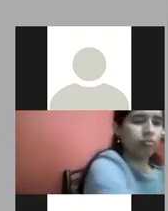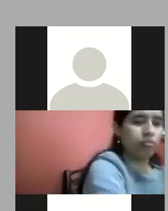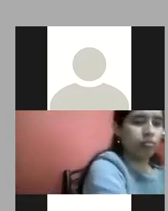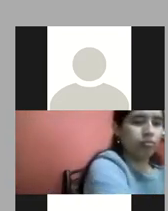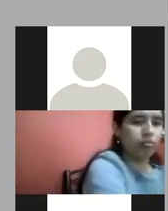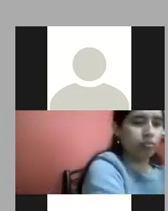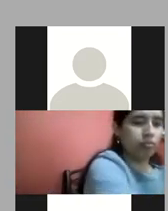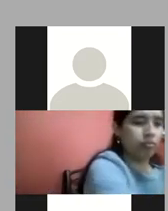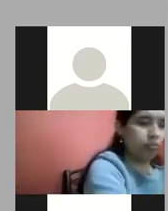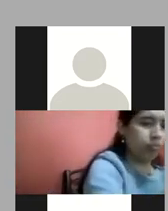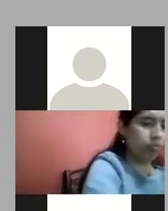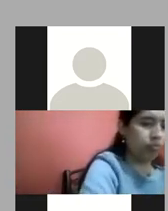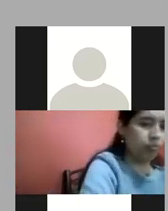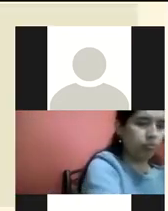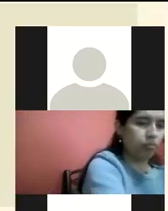Ahora, voy a irme yo a la página,